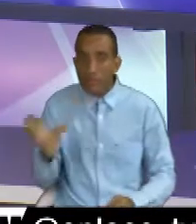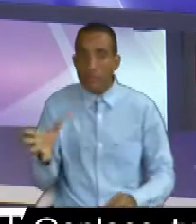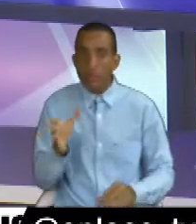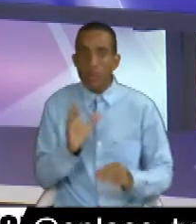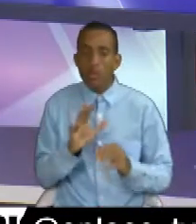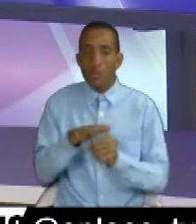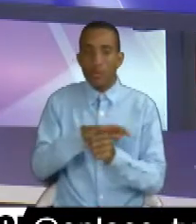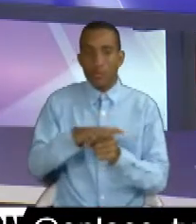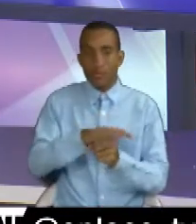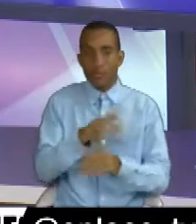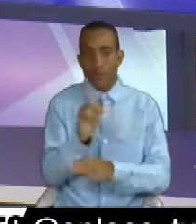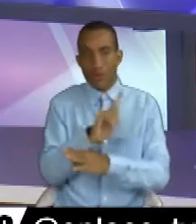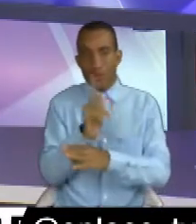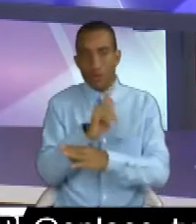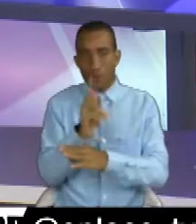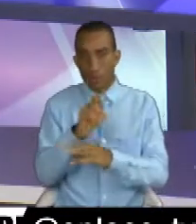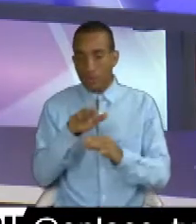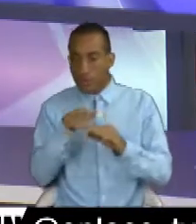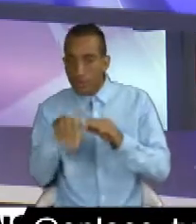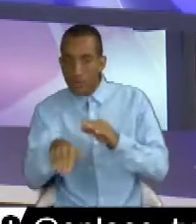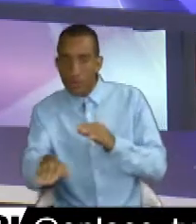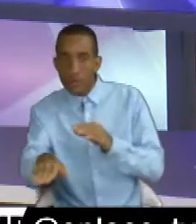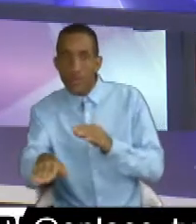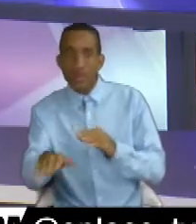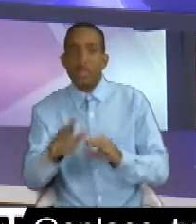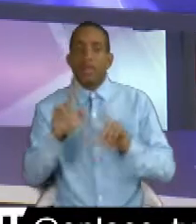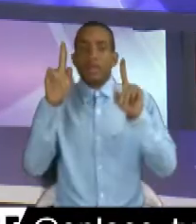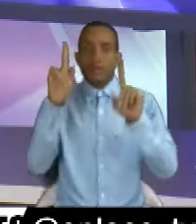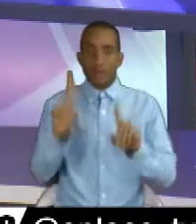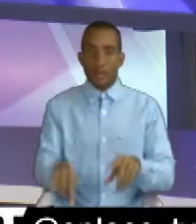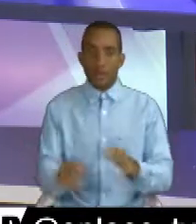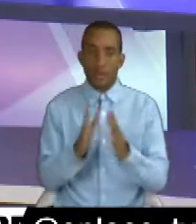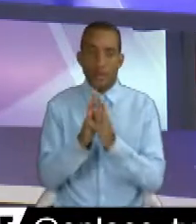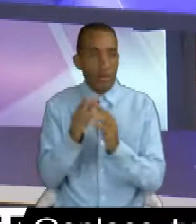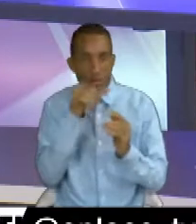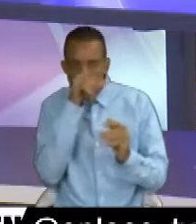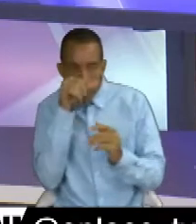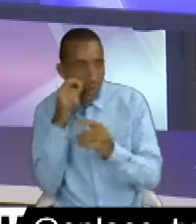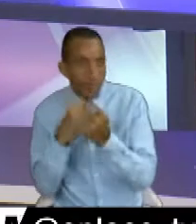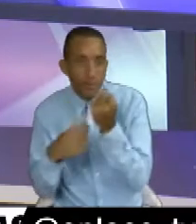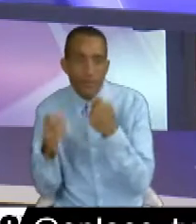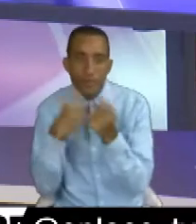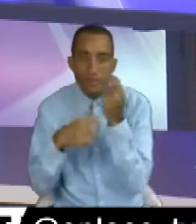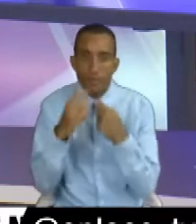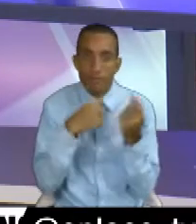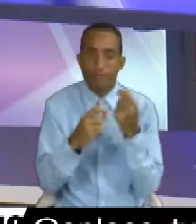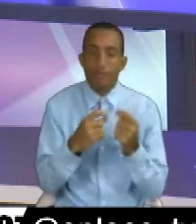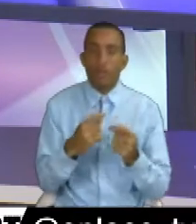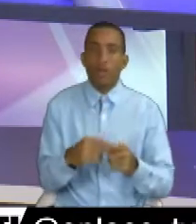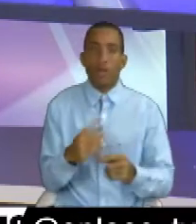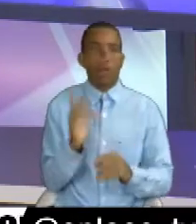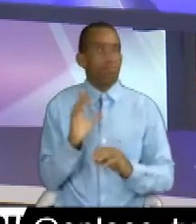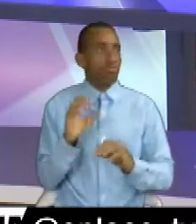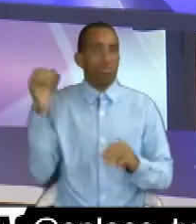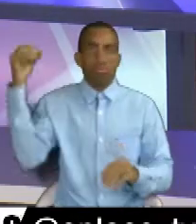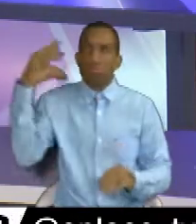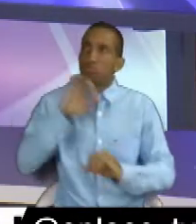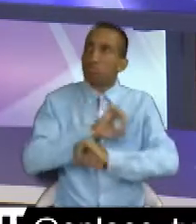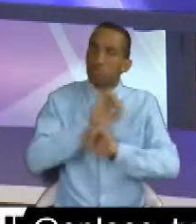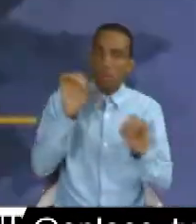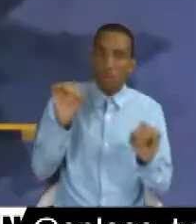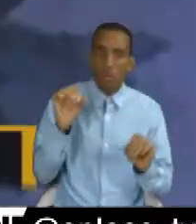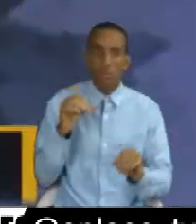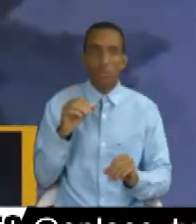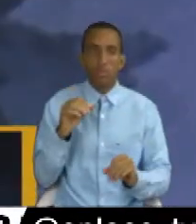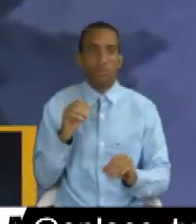sus alrededores. A esta problemática se le suma al parecer la venta de sustancias psicoactivas a plena luz del día en el sector.